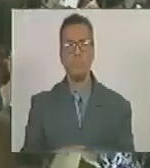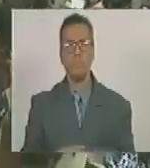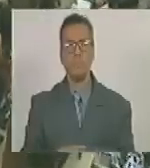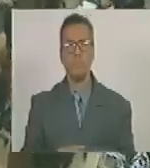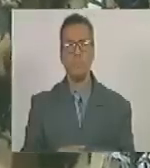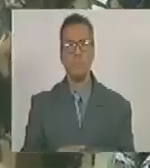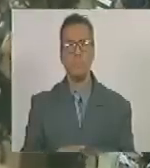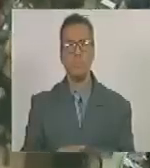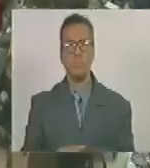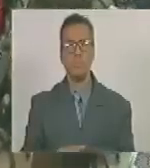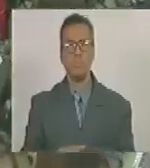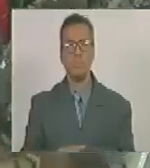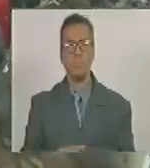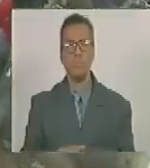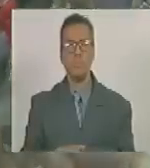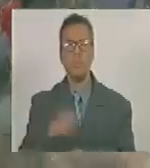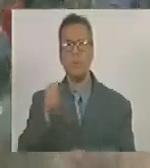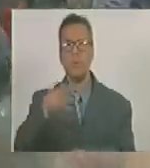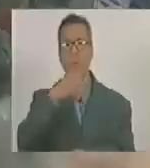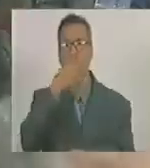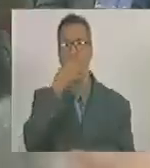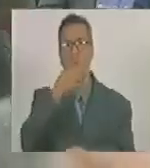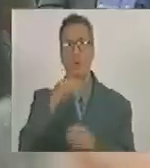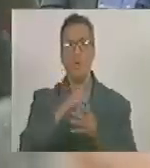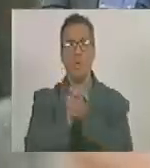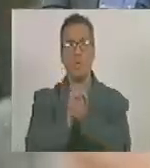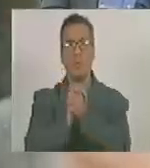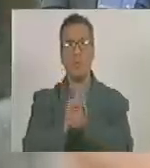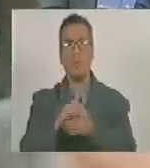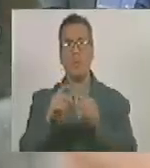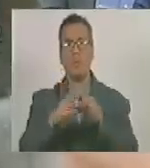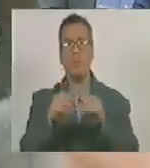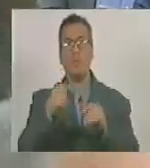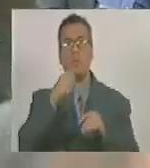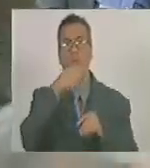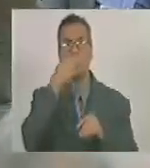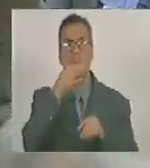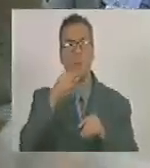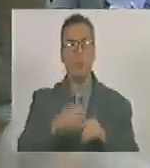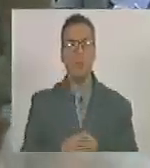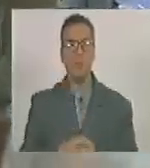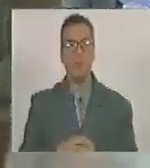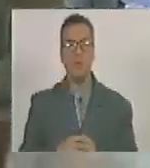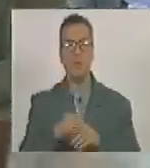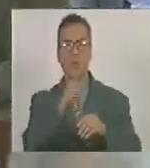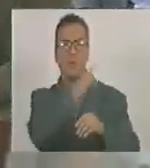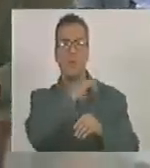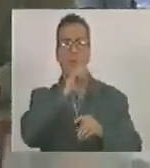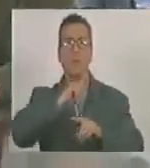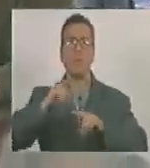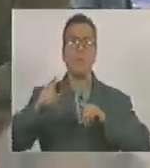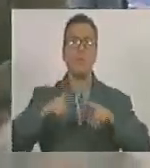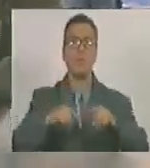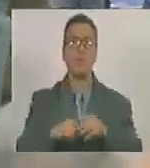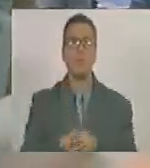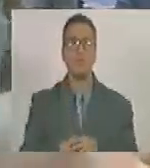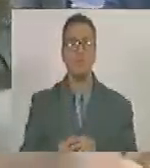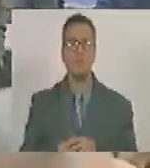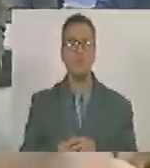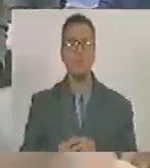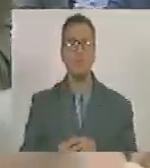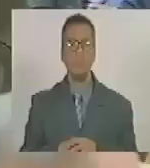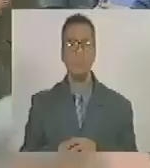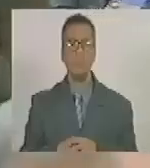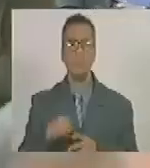Buenas tardes, compañeros, buenas tardes, miembros de la mesa. mesa directiva. Debo